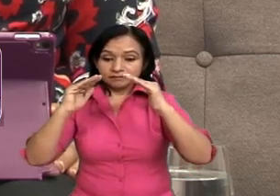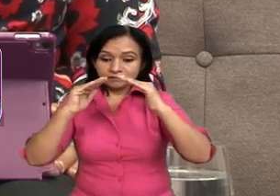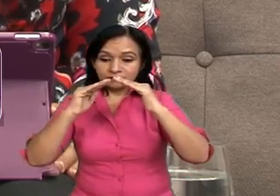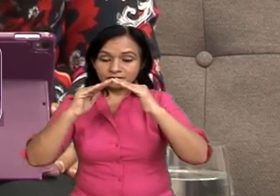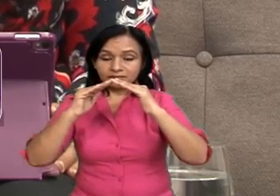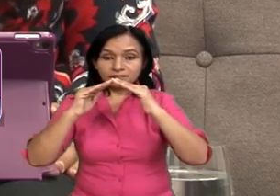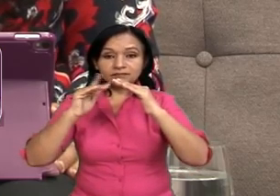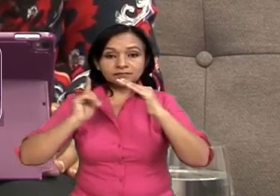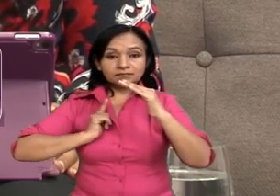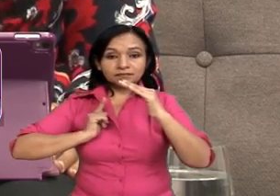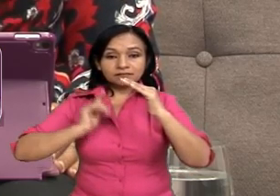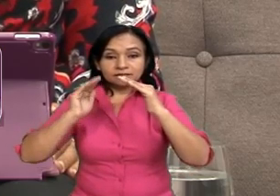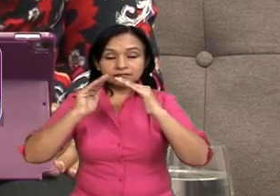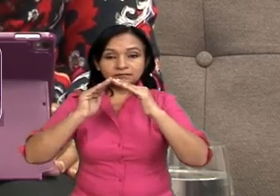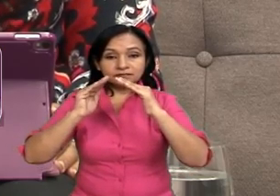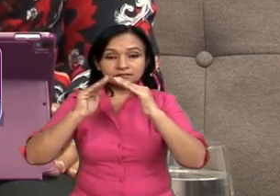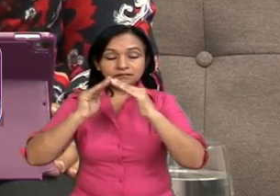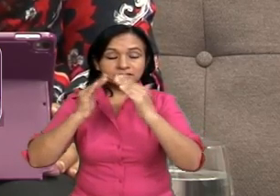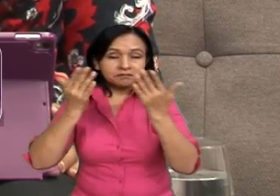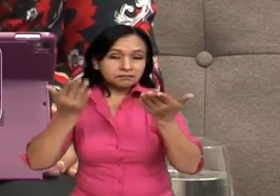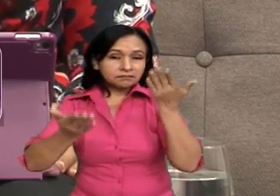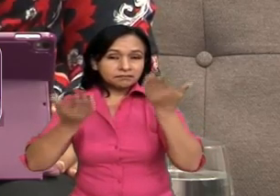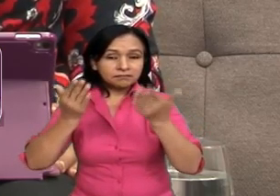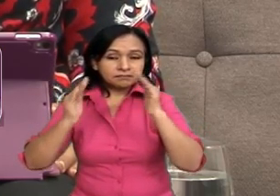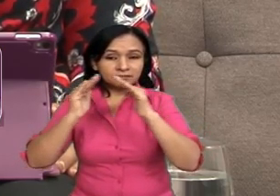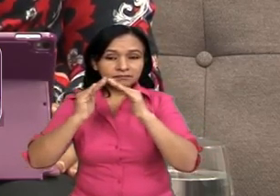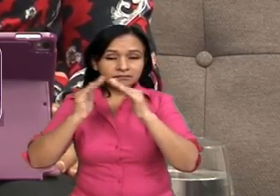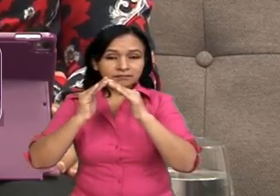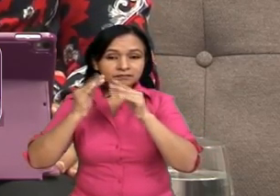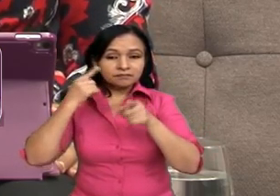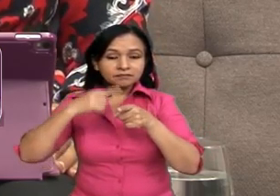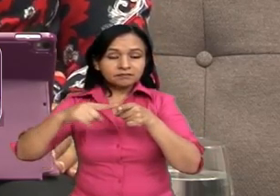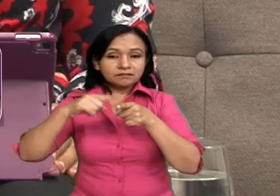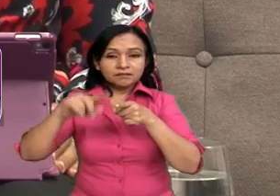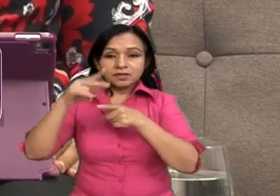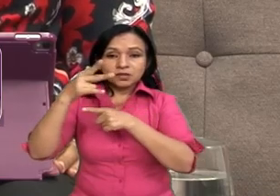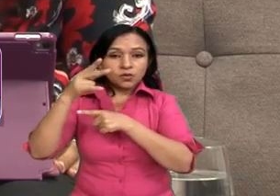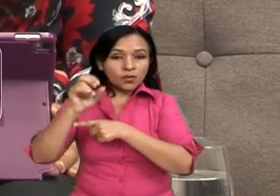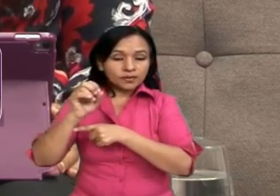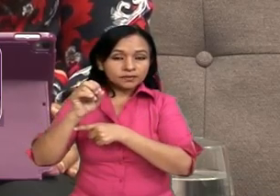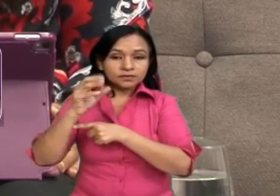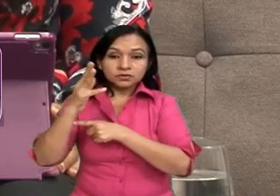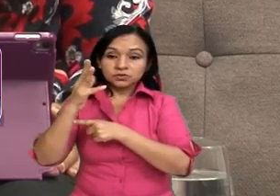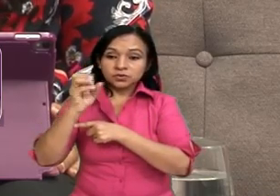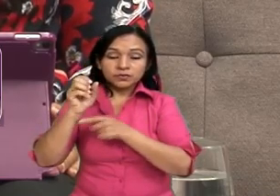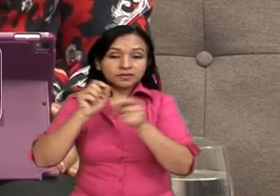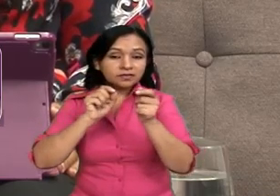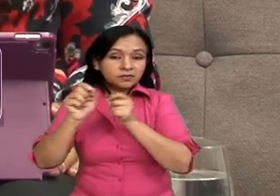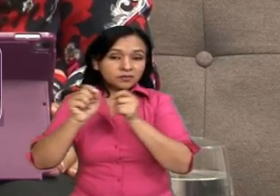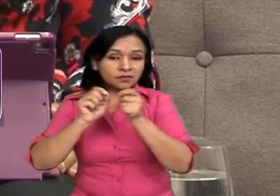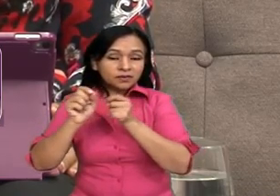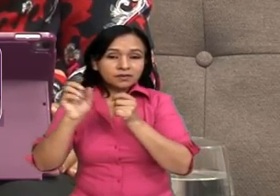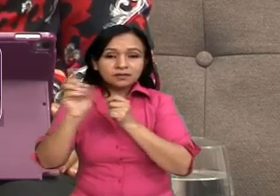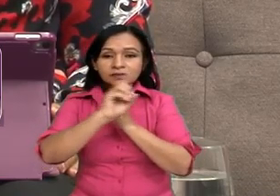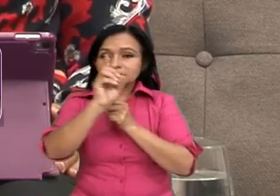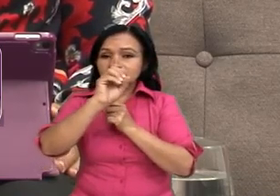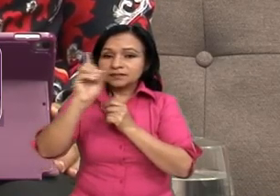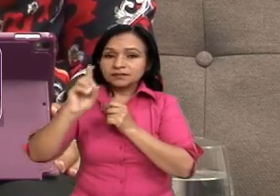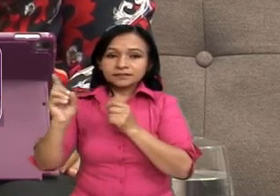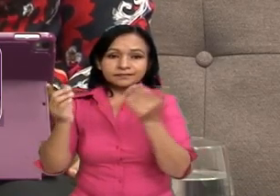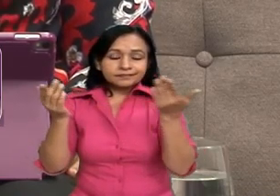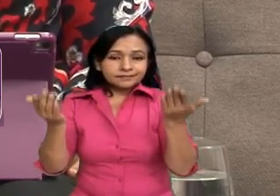costar, qué sé yo, una cuota de 80, $90. ¿Dónde lo has